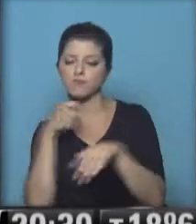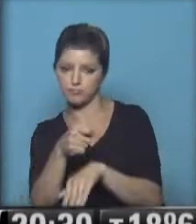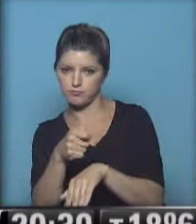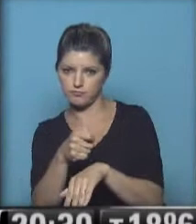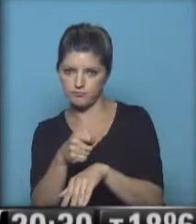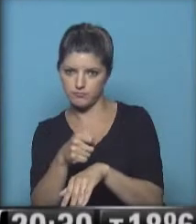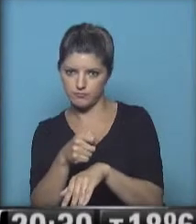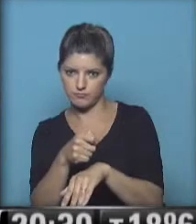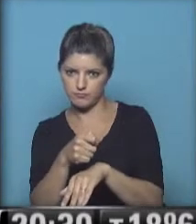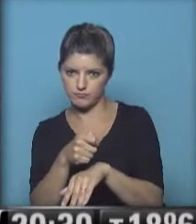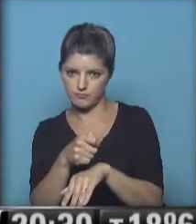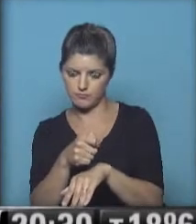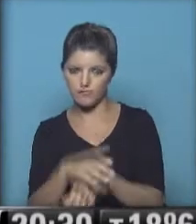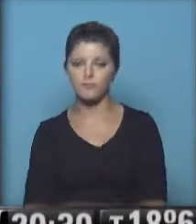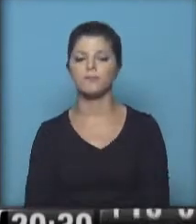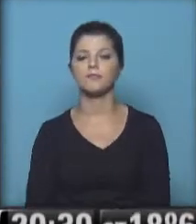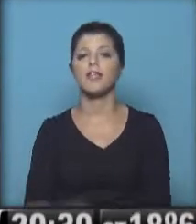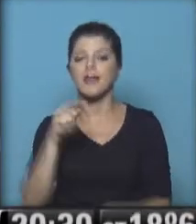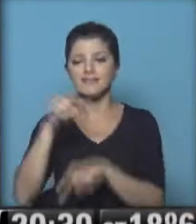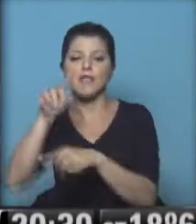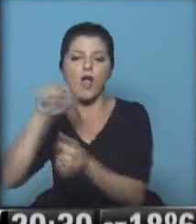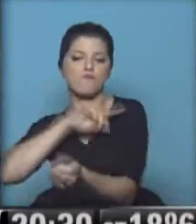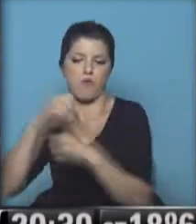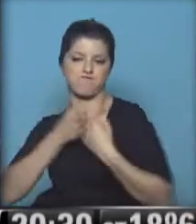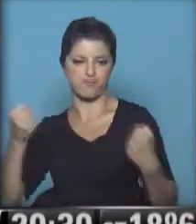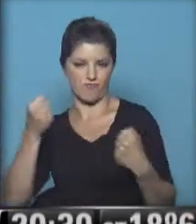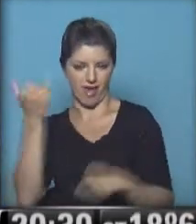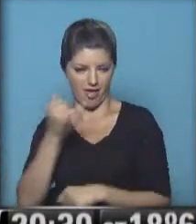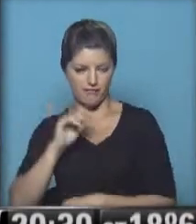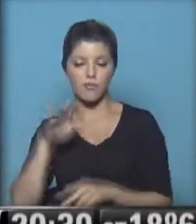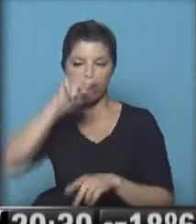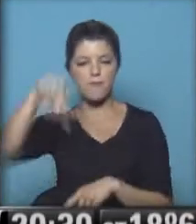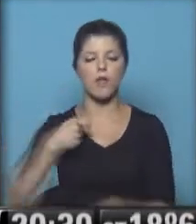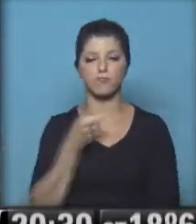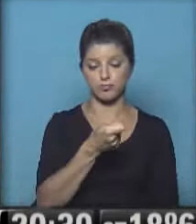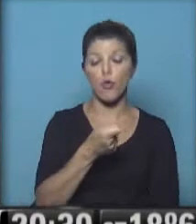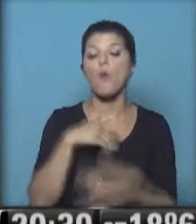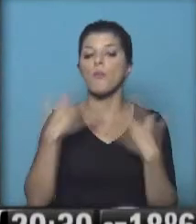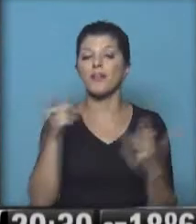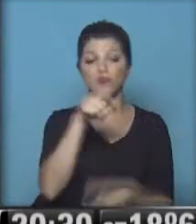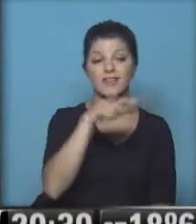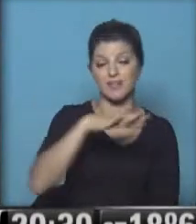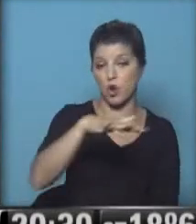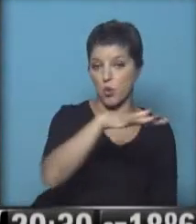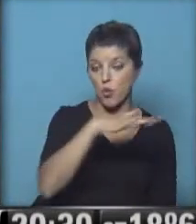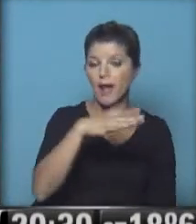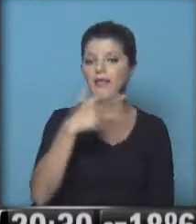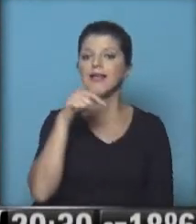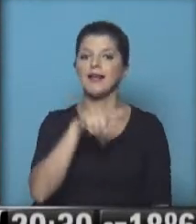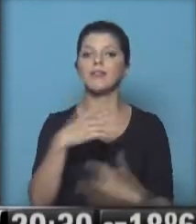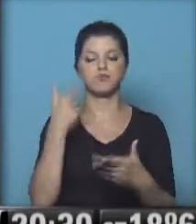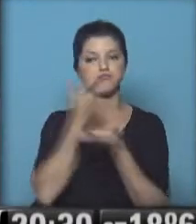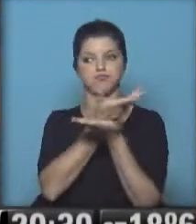coludido en el poder local. Entonces, el estado de Guerrero con esta situación destapó la